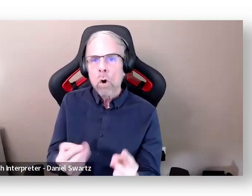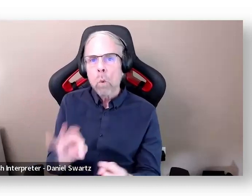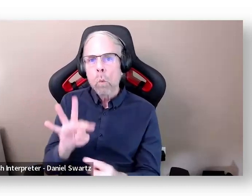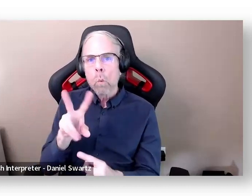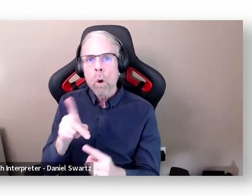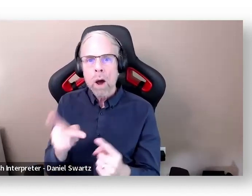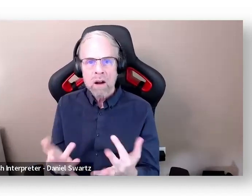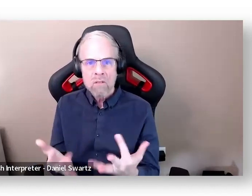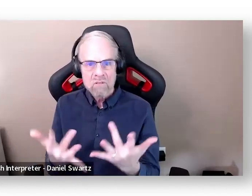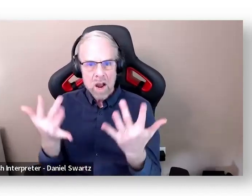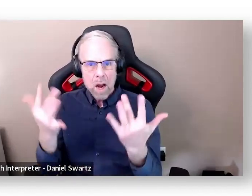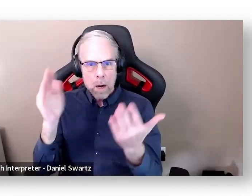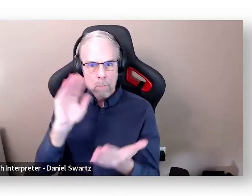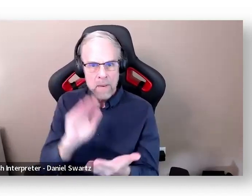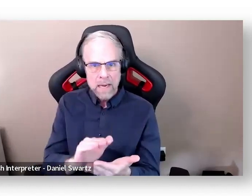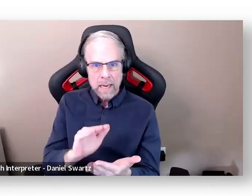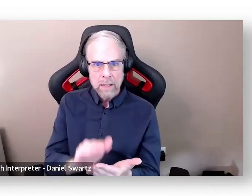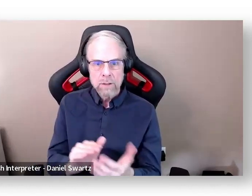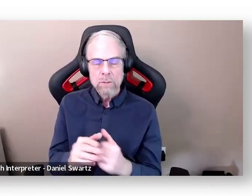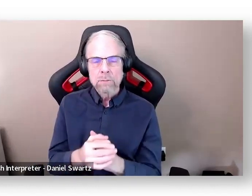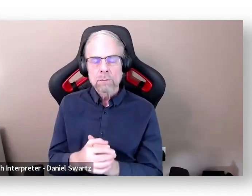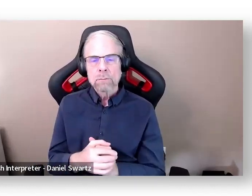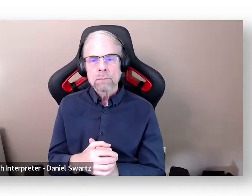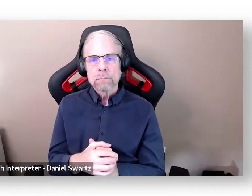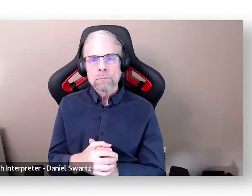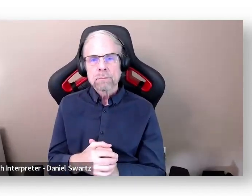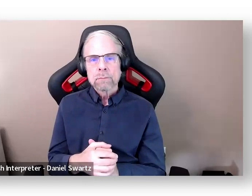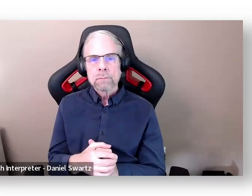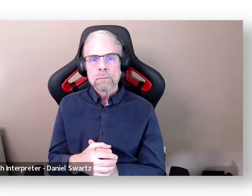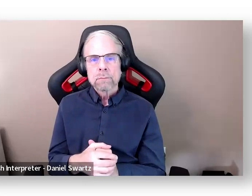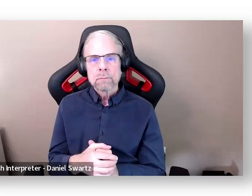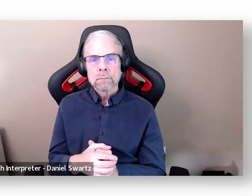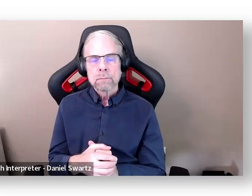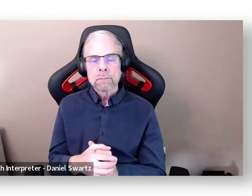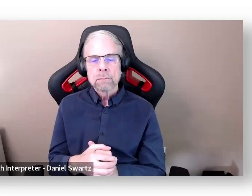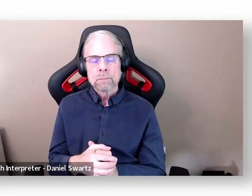que aplican a la mitigación de incendios forestales.